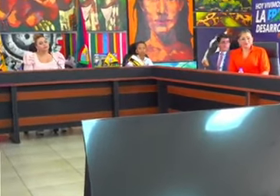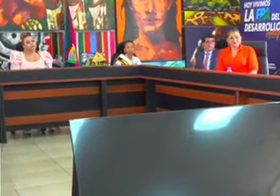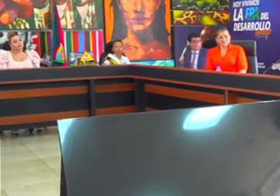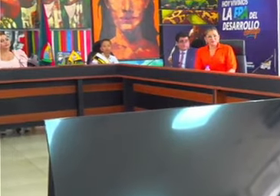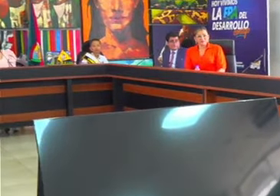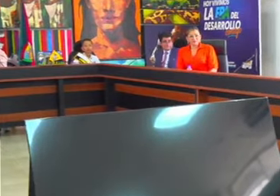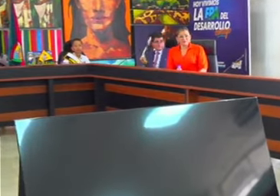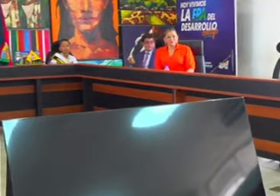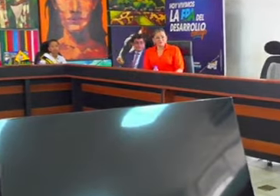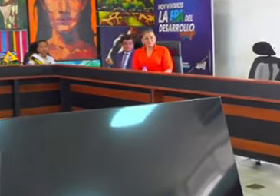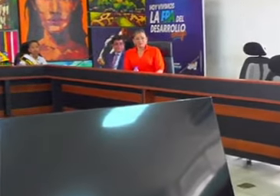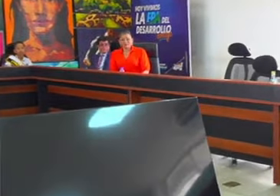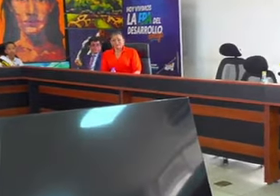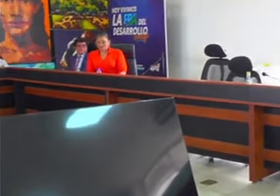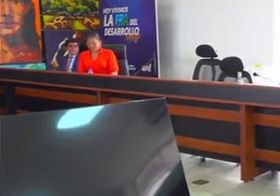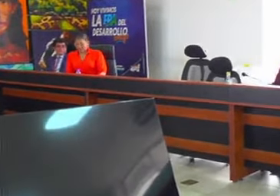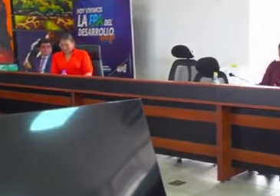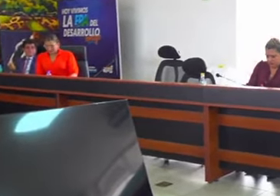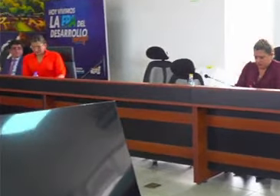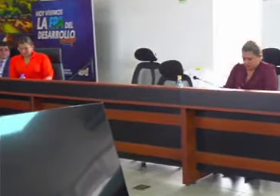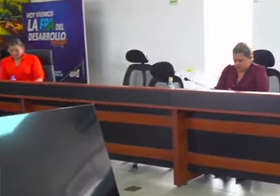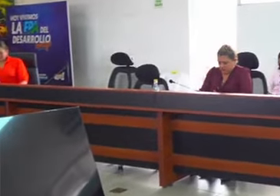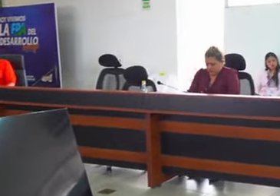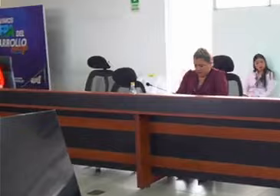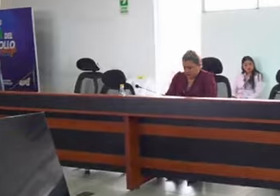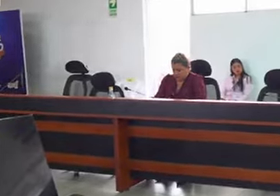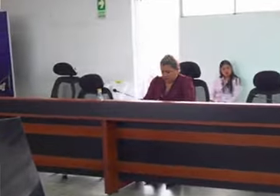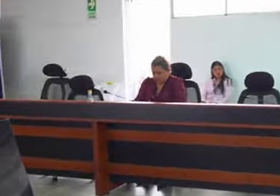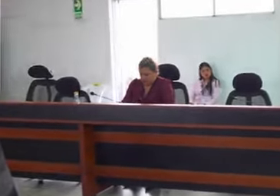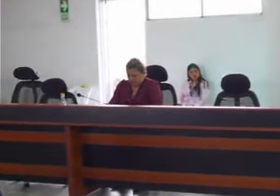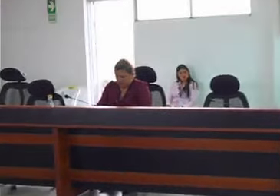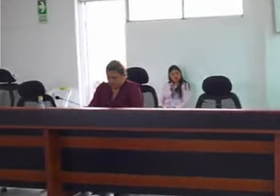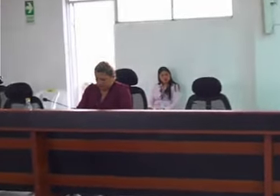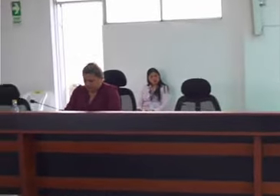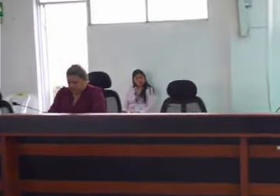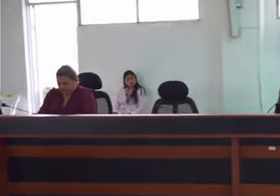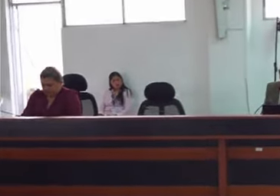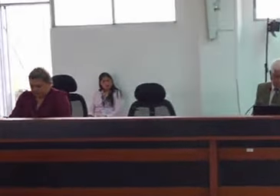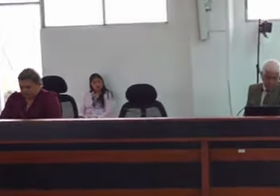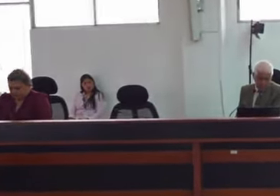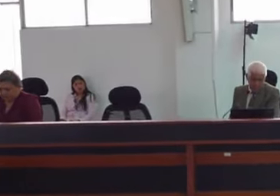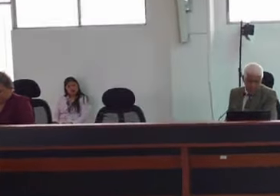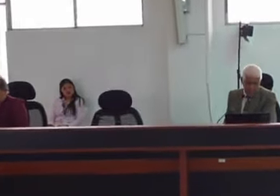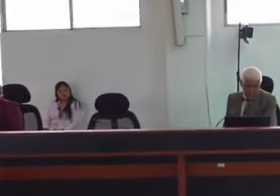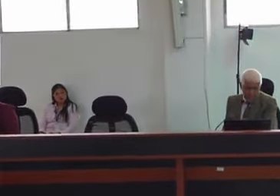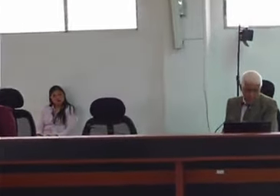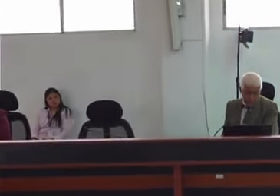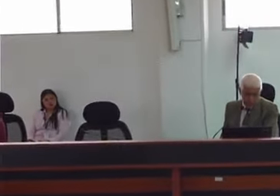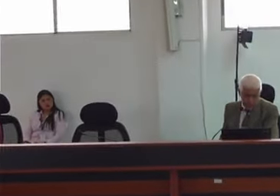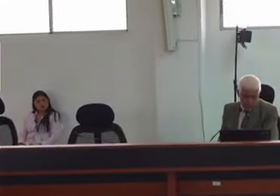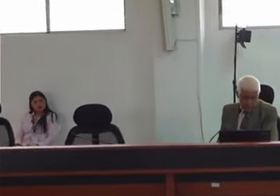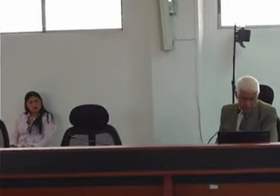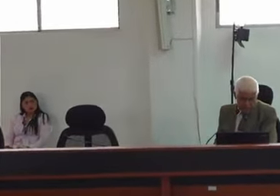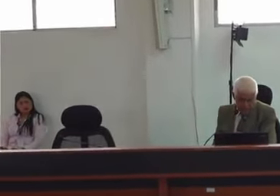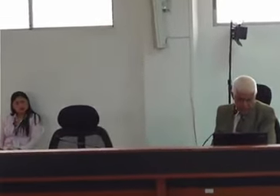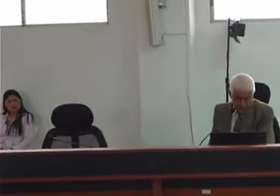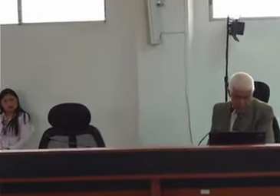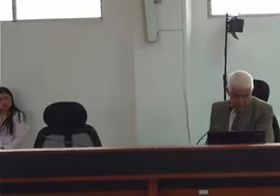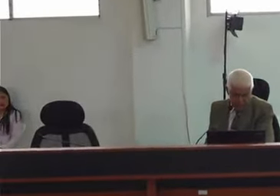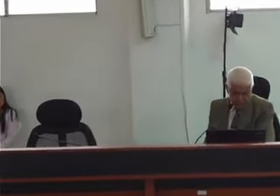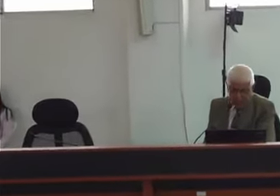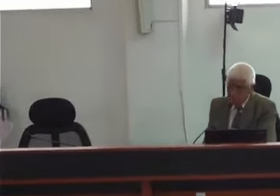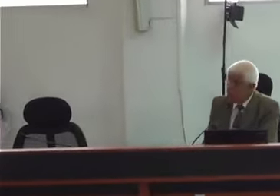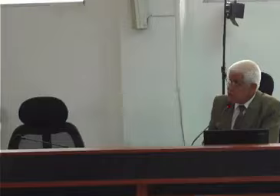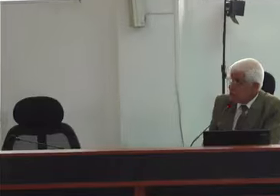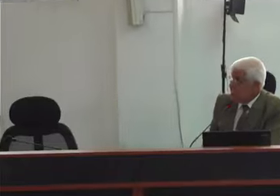directora financiera. Si estamos reduciendo un proyecto, dice aquí convenio de delegación, competencias para ejecución de